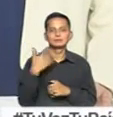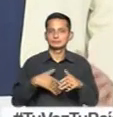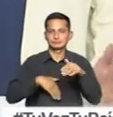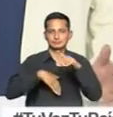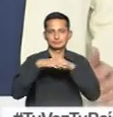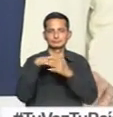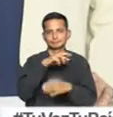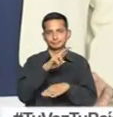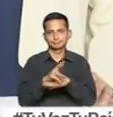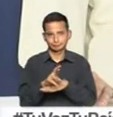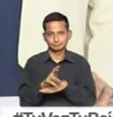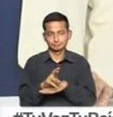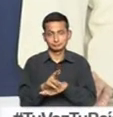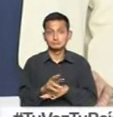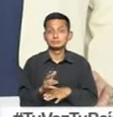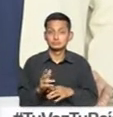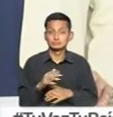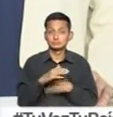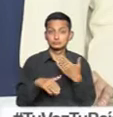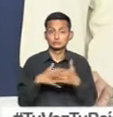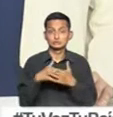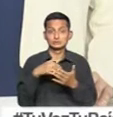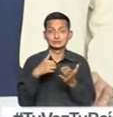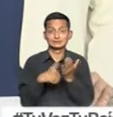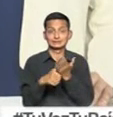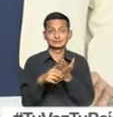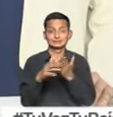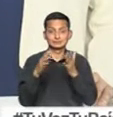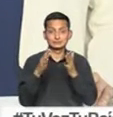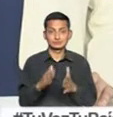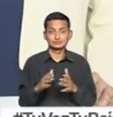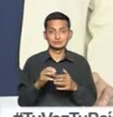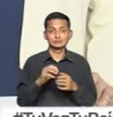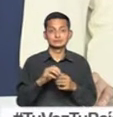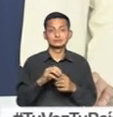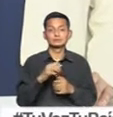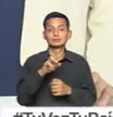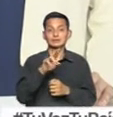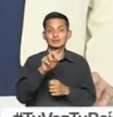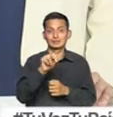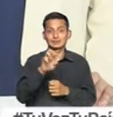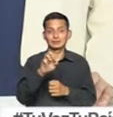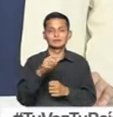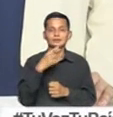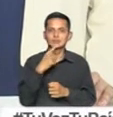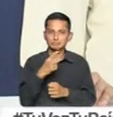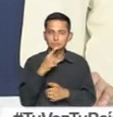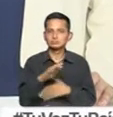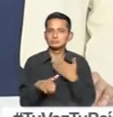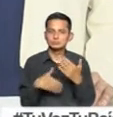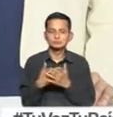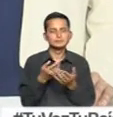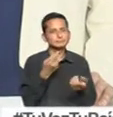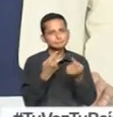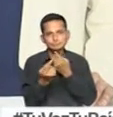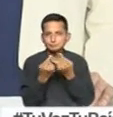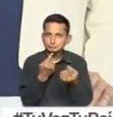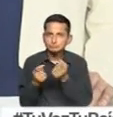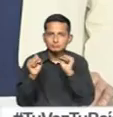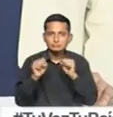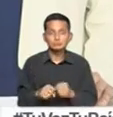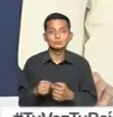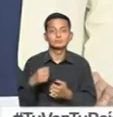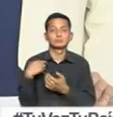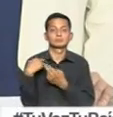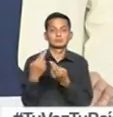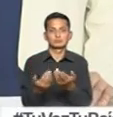rector. En este contexto, el secretario nacional de Educación Superior, René Ramírez, reiteró el llamado al diálogo para la designación de